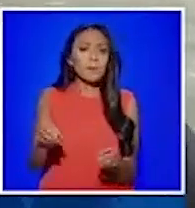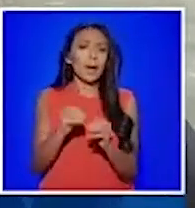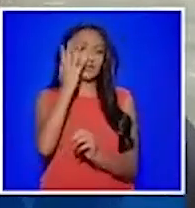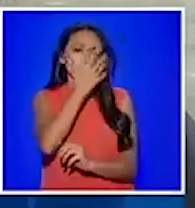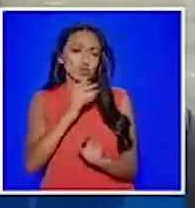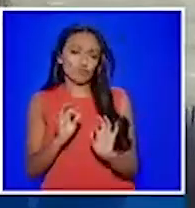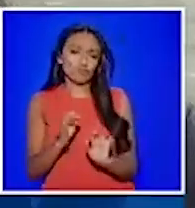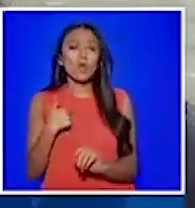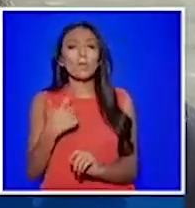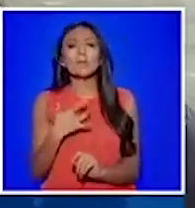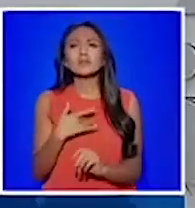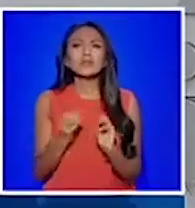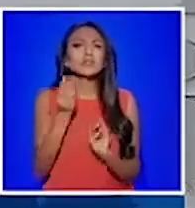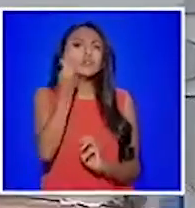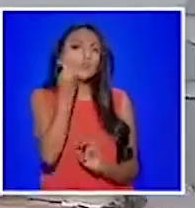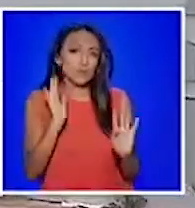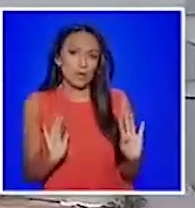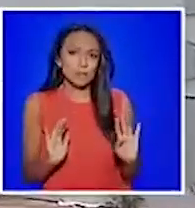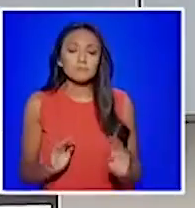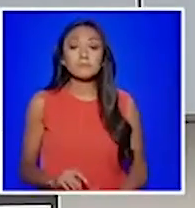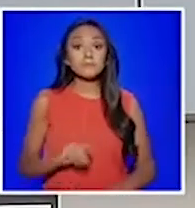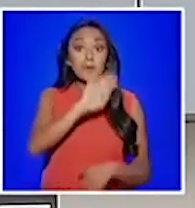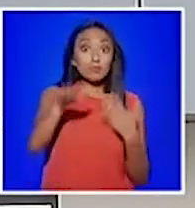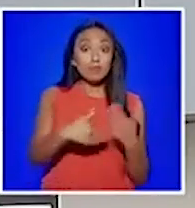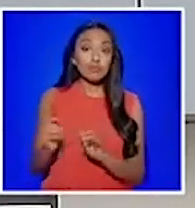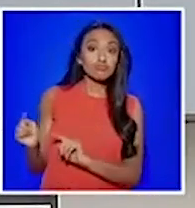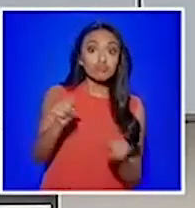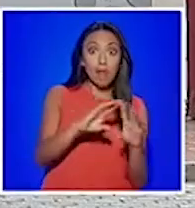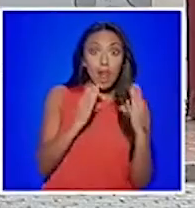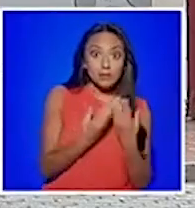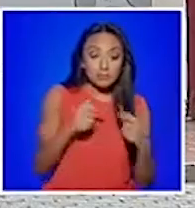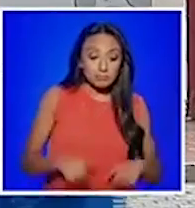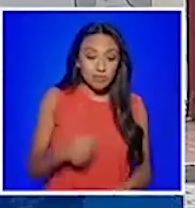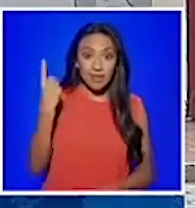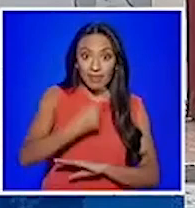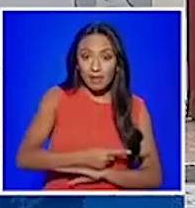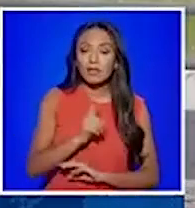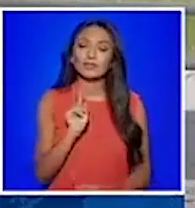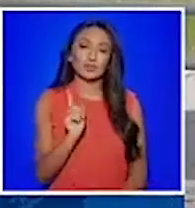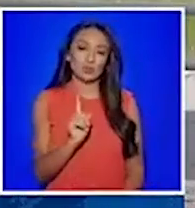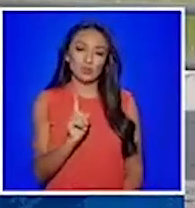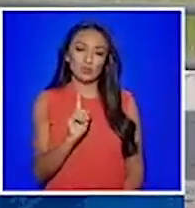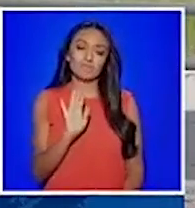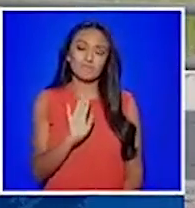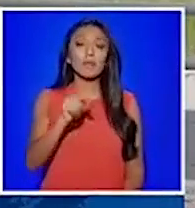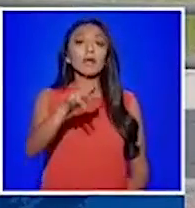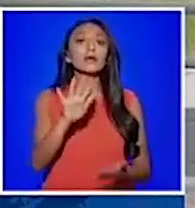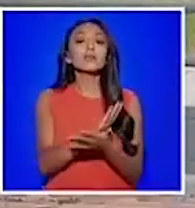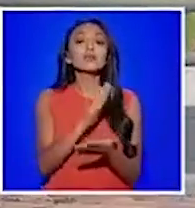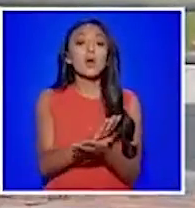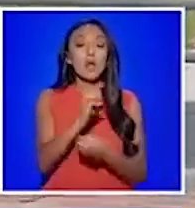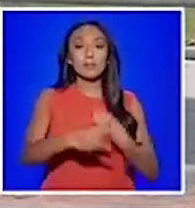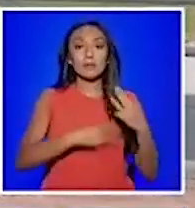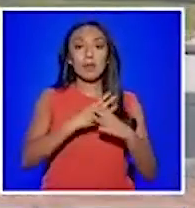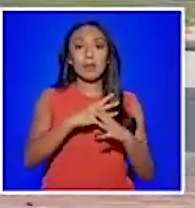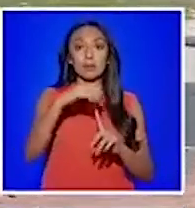sea, me siento más cómoda. Pero no todos pudieron asistir a clases este día de manera presencial. La unidad educativa